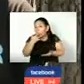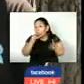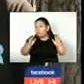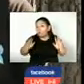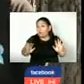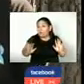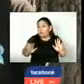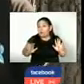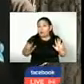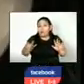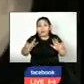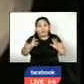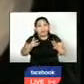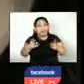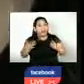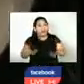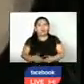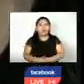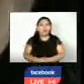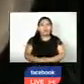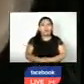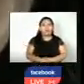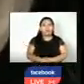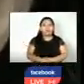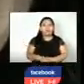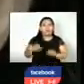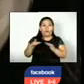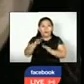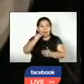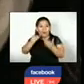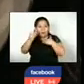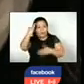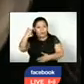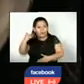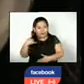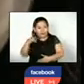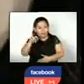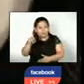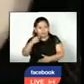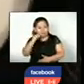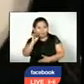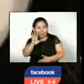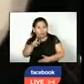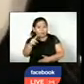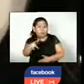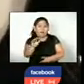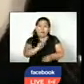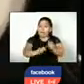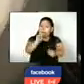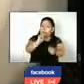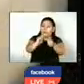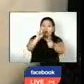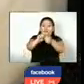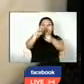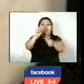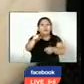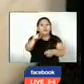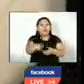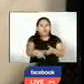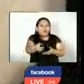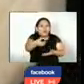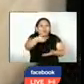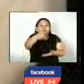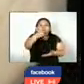métodos tal como lo dijo Abigail para estos desayunos es justo y necesario una